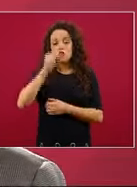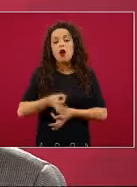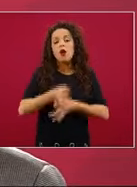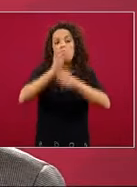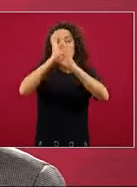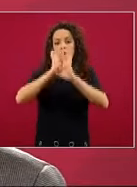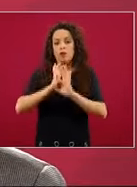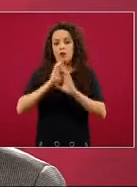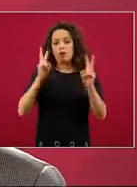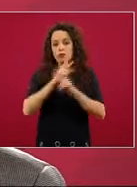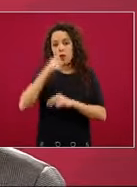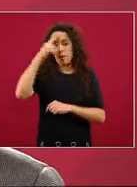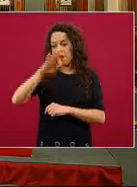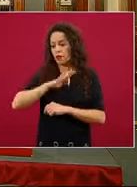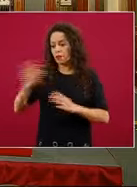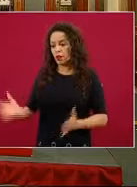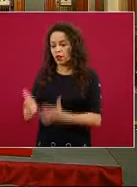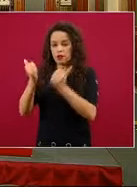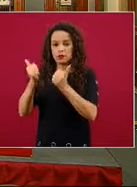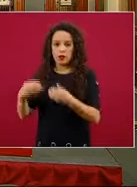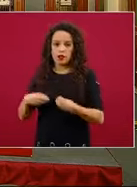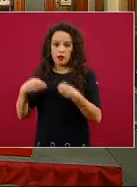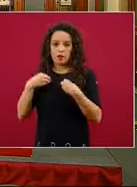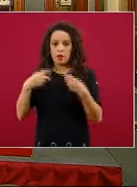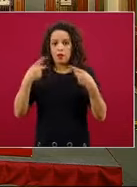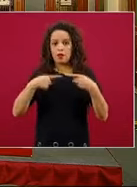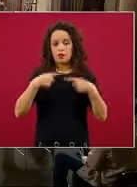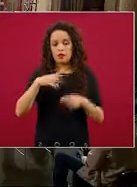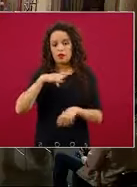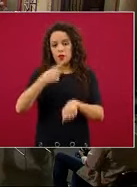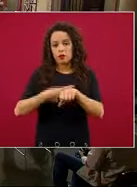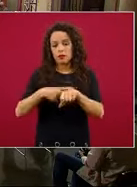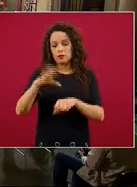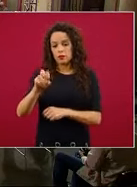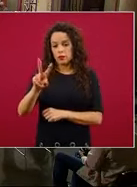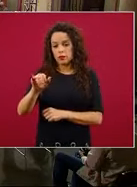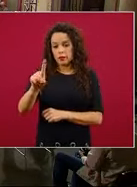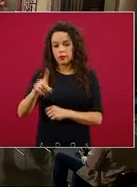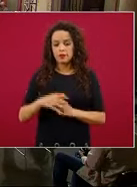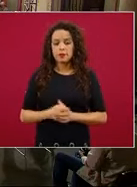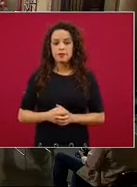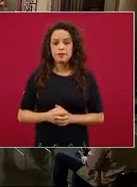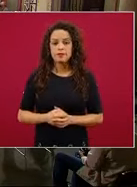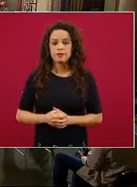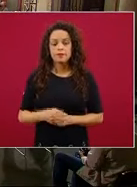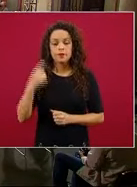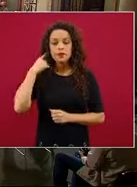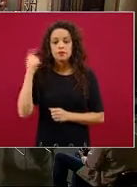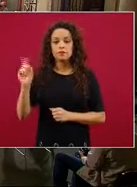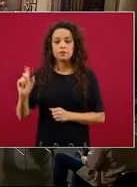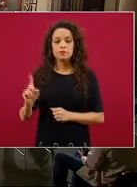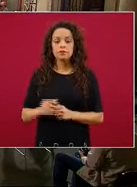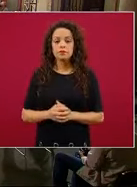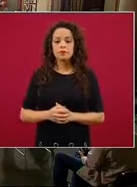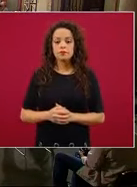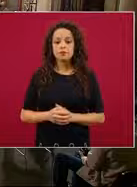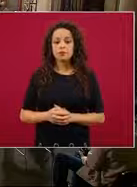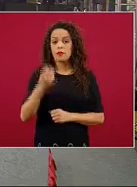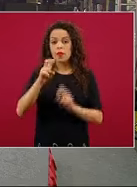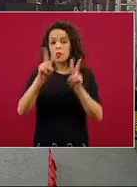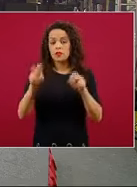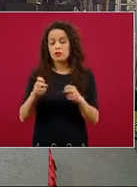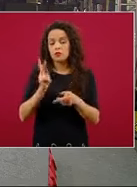salvar la vida de las personas afectadas por COVID. ¿Pasantes médicos también es algo que se tocó en la...? No se tocó sobre pasantes médicos. Y